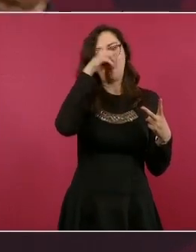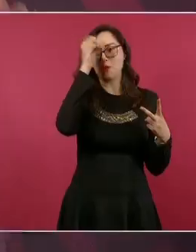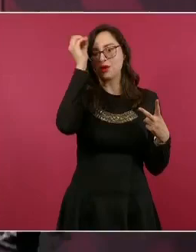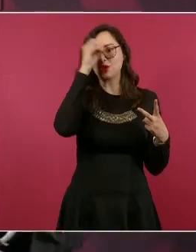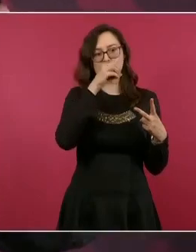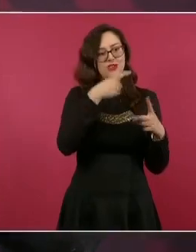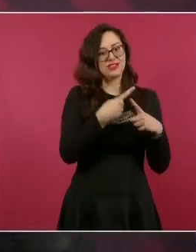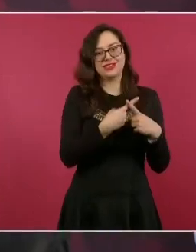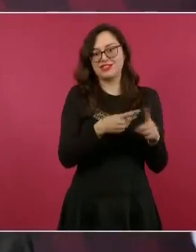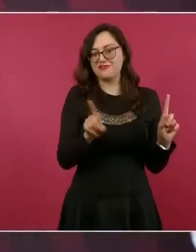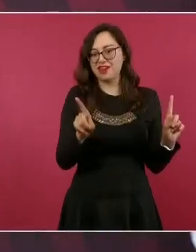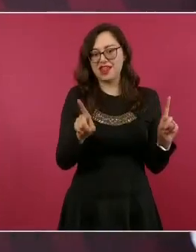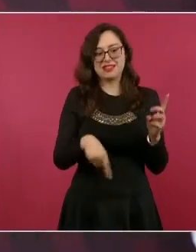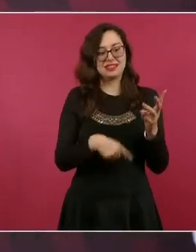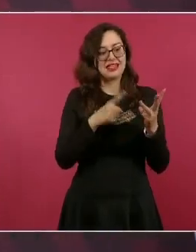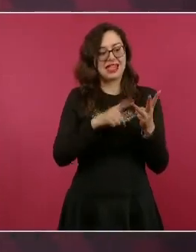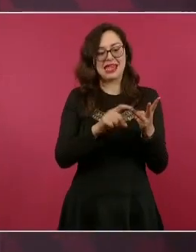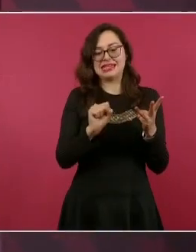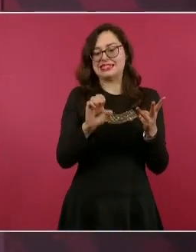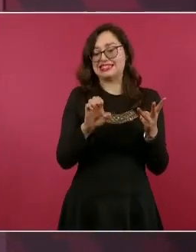y otra es la postura de Economía